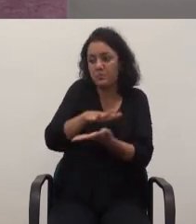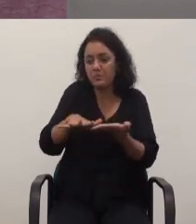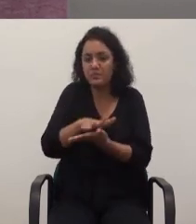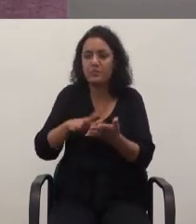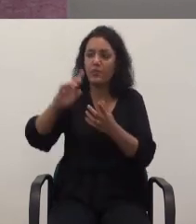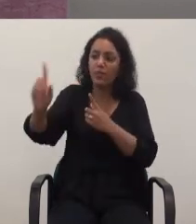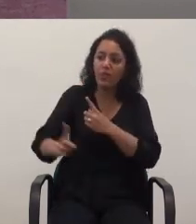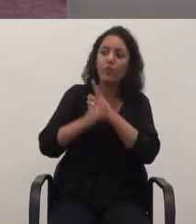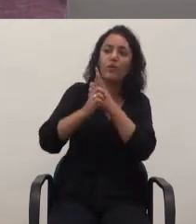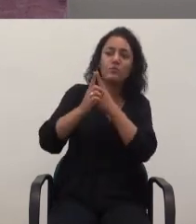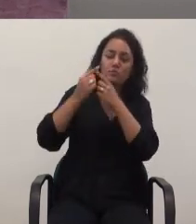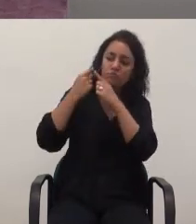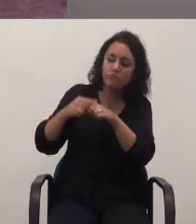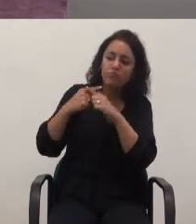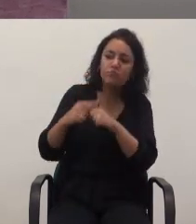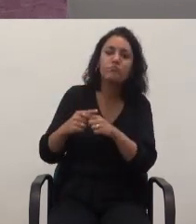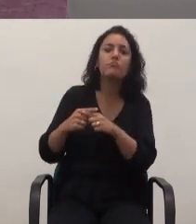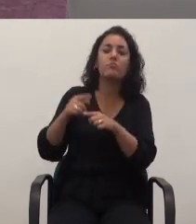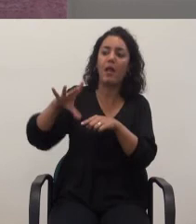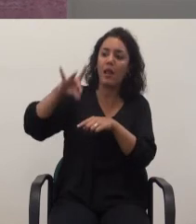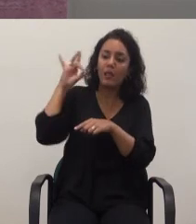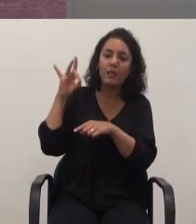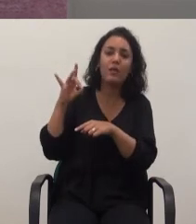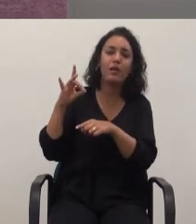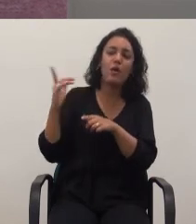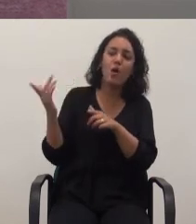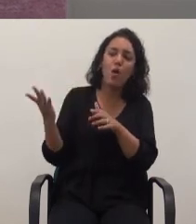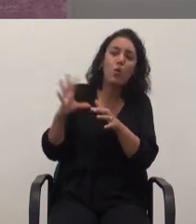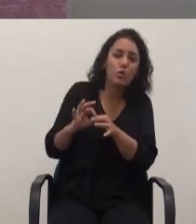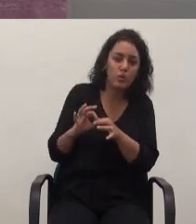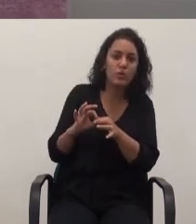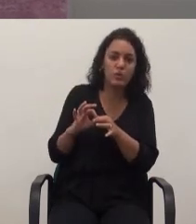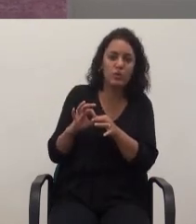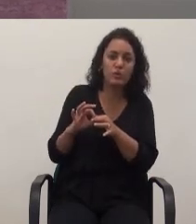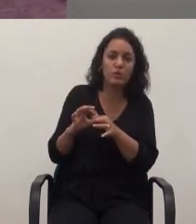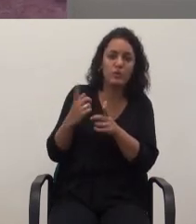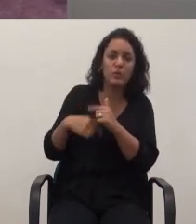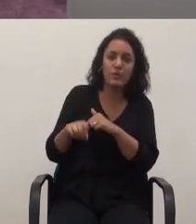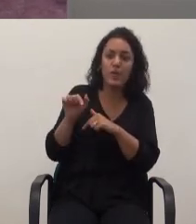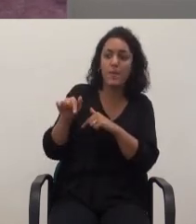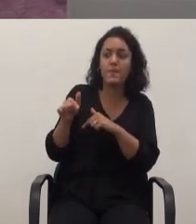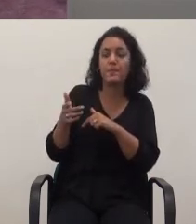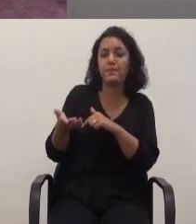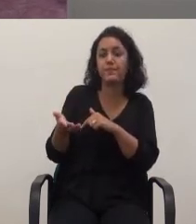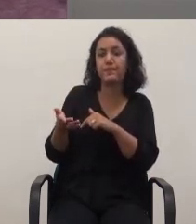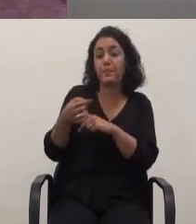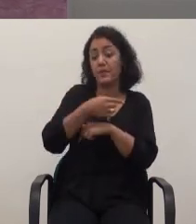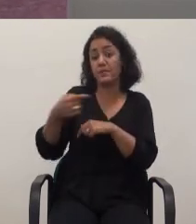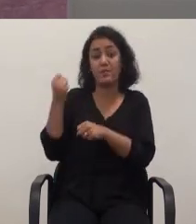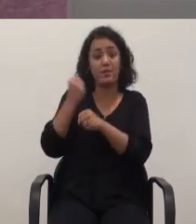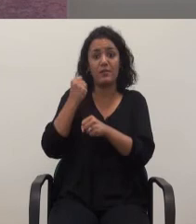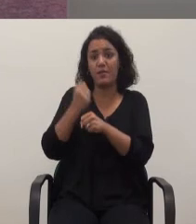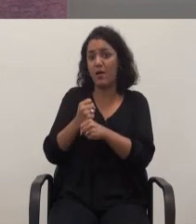para discutir, para estar de acuerdo, montones de veces para no, pero que, bueno, así como nos encontraron toda esta semana trabajando con